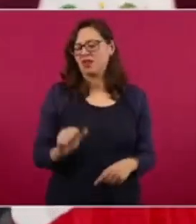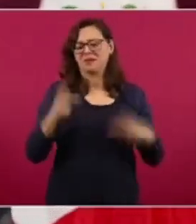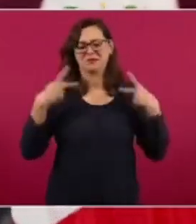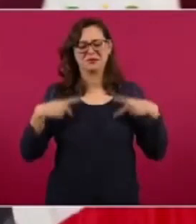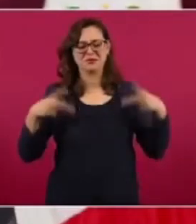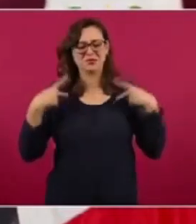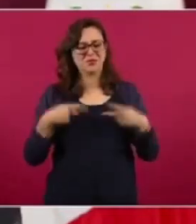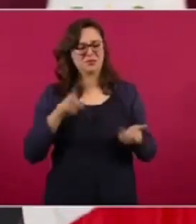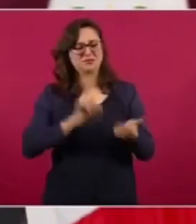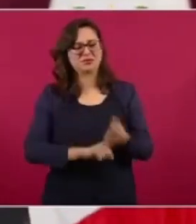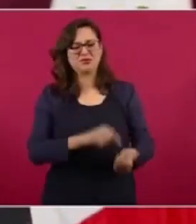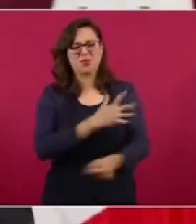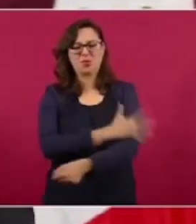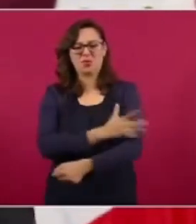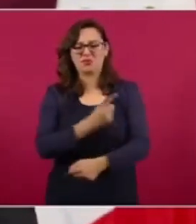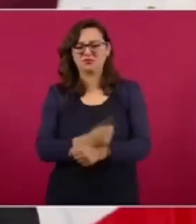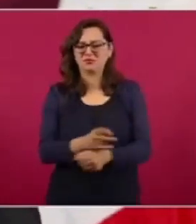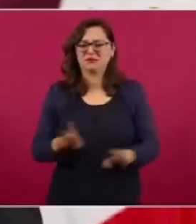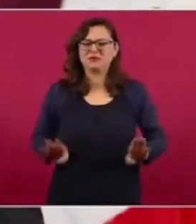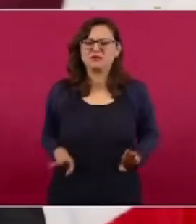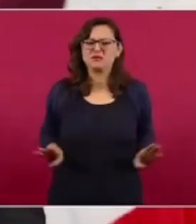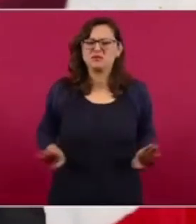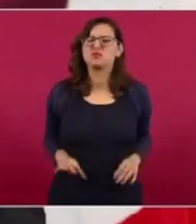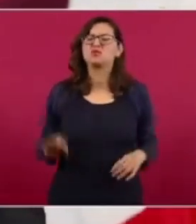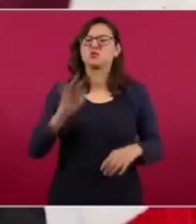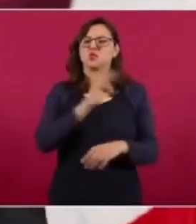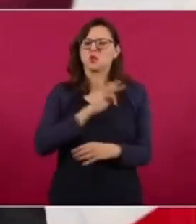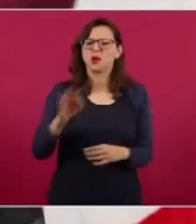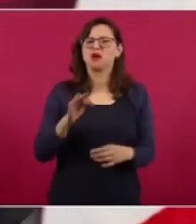Ciudadanos que pueden conducir el proceso